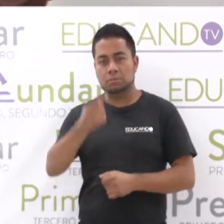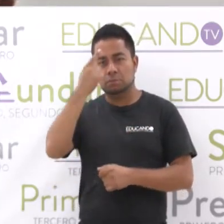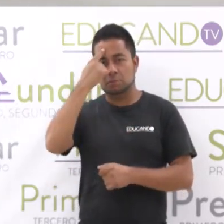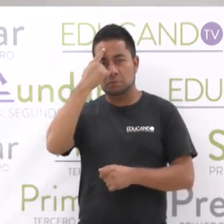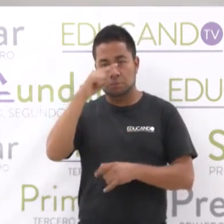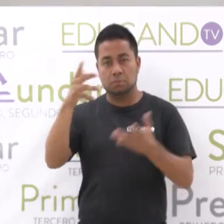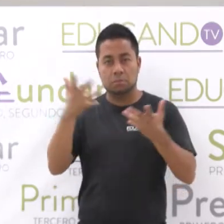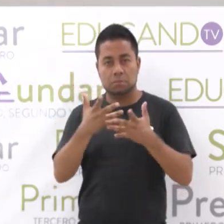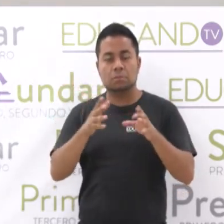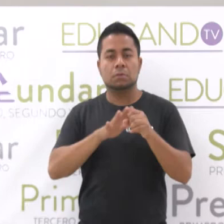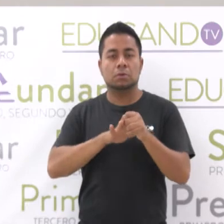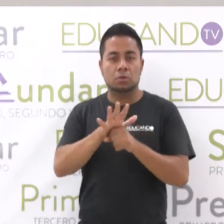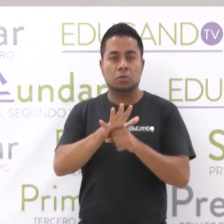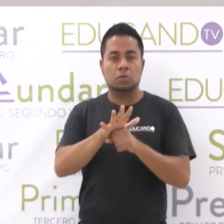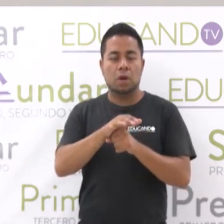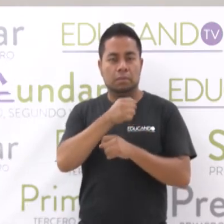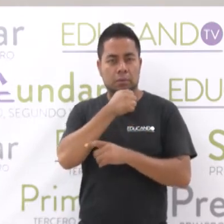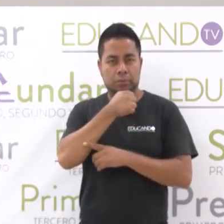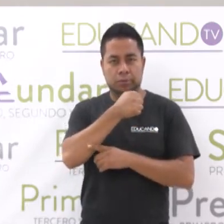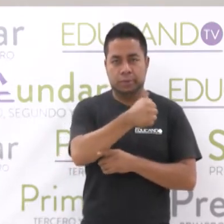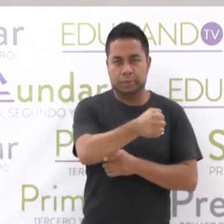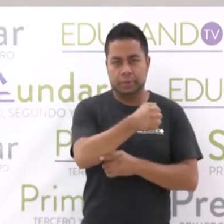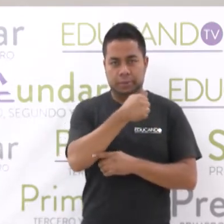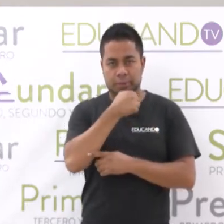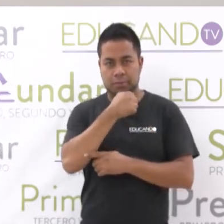para realizar un reportaje.